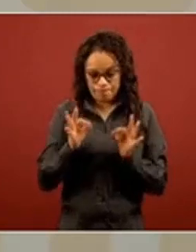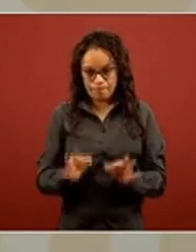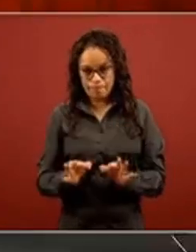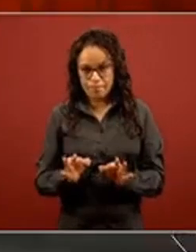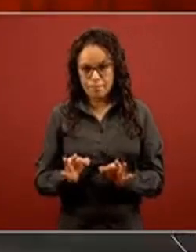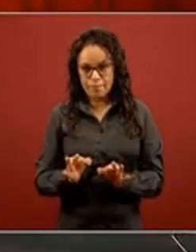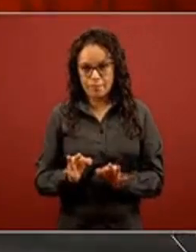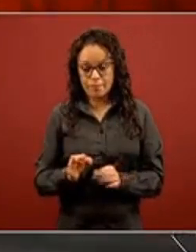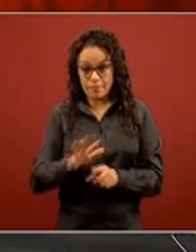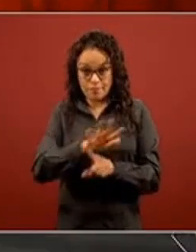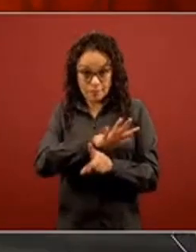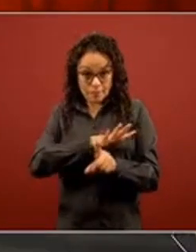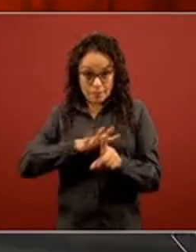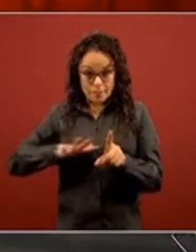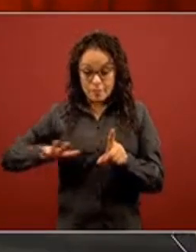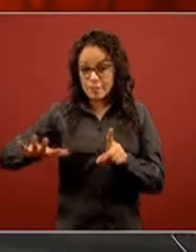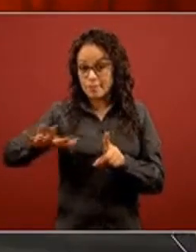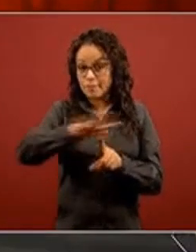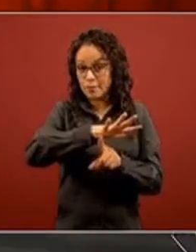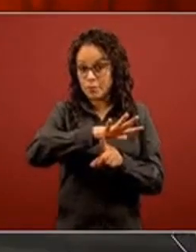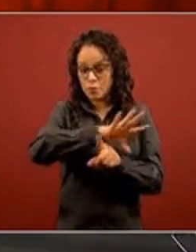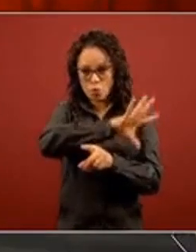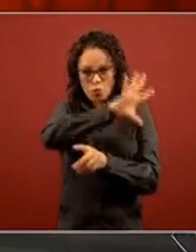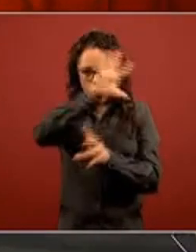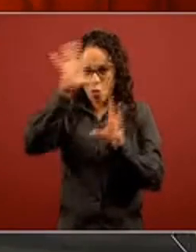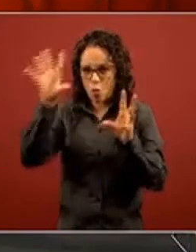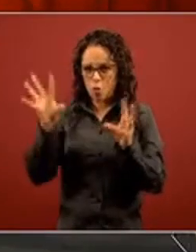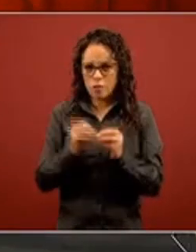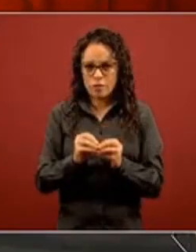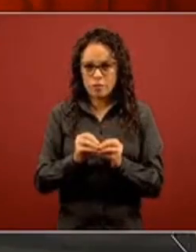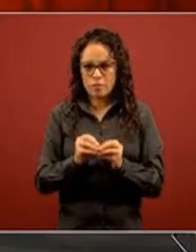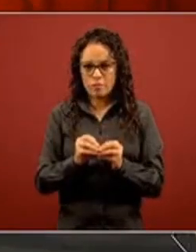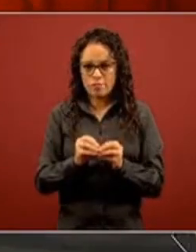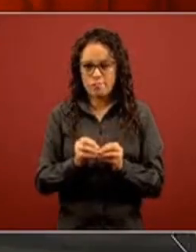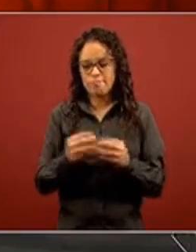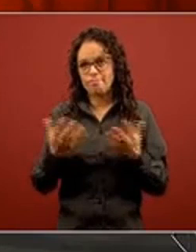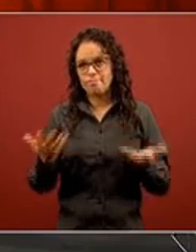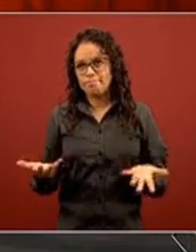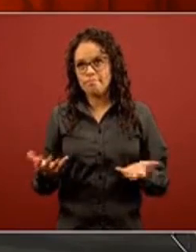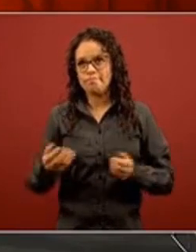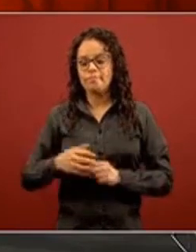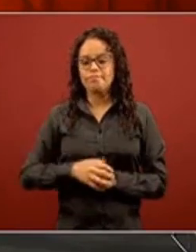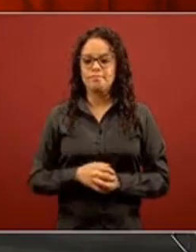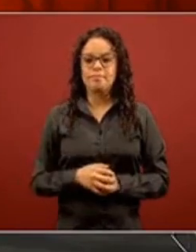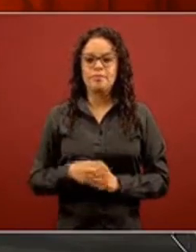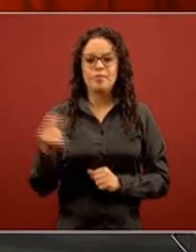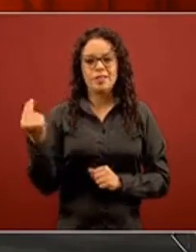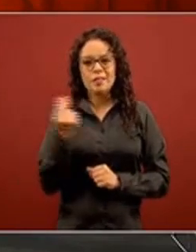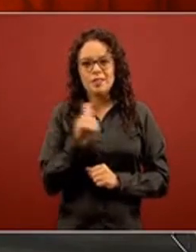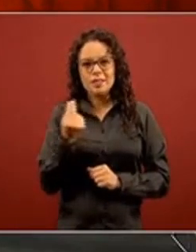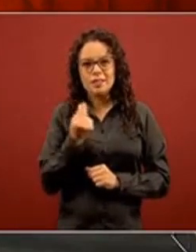que la población en general quisiera tener respuestas